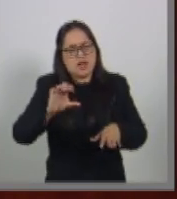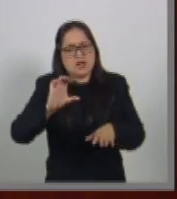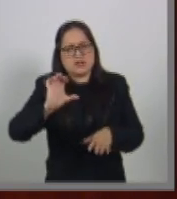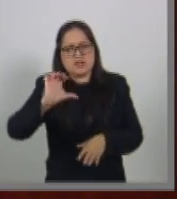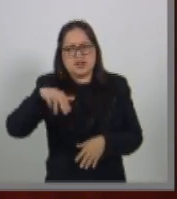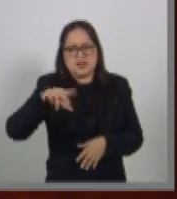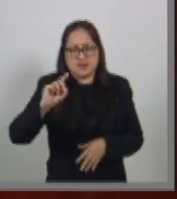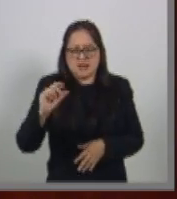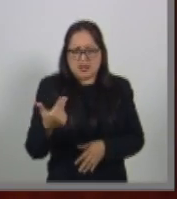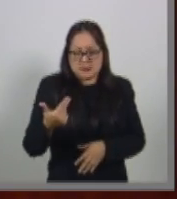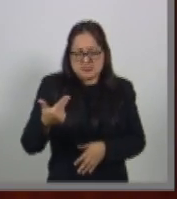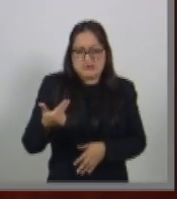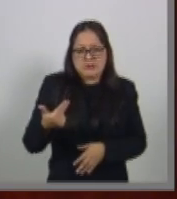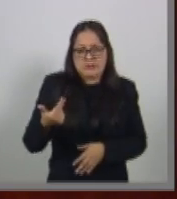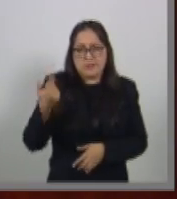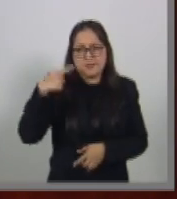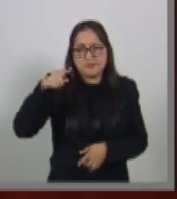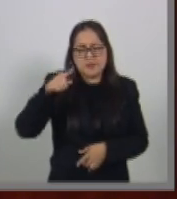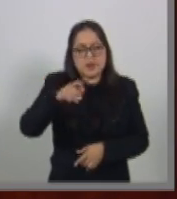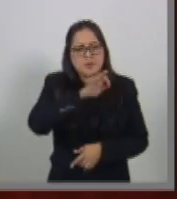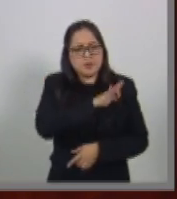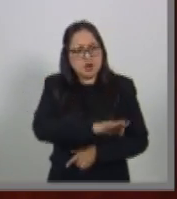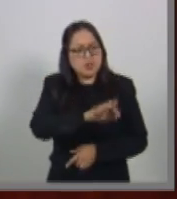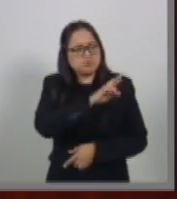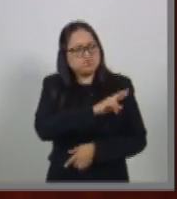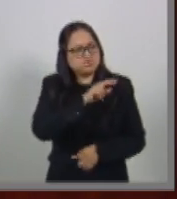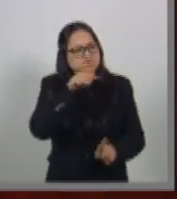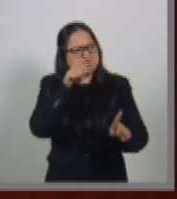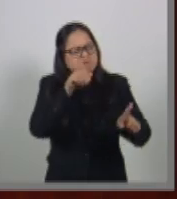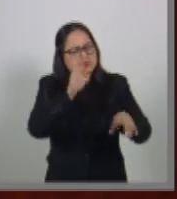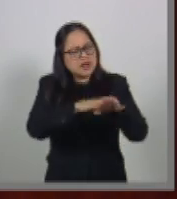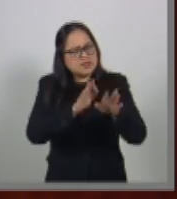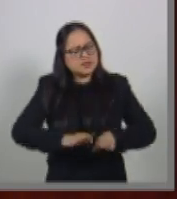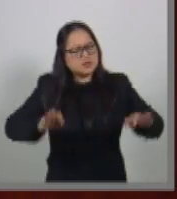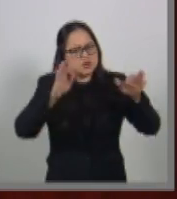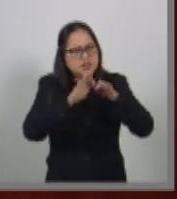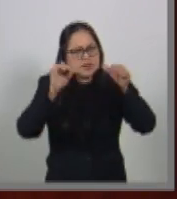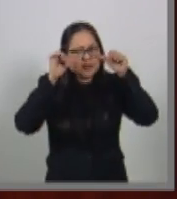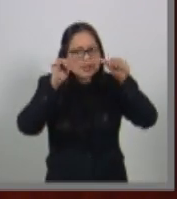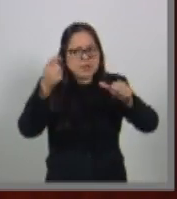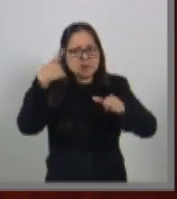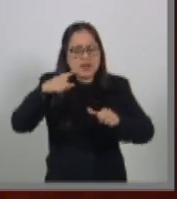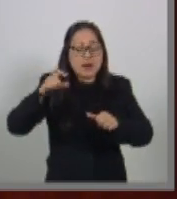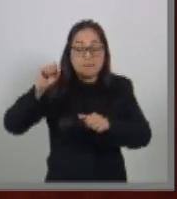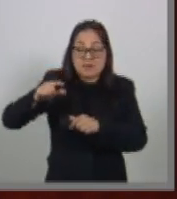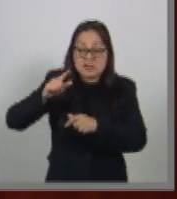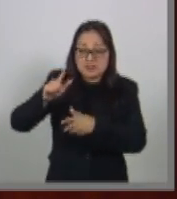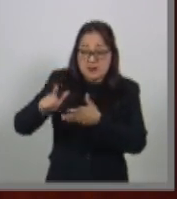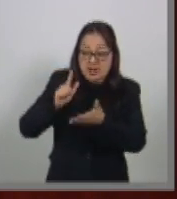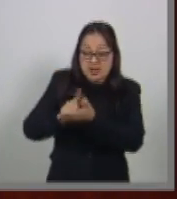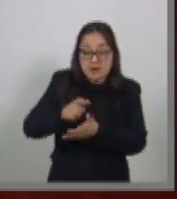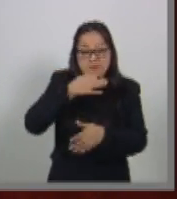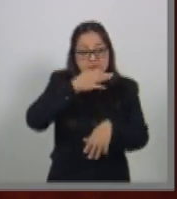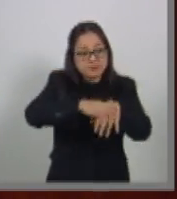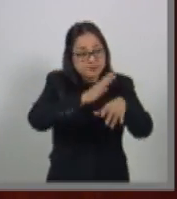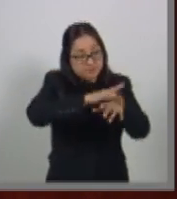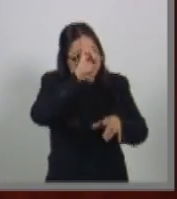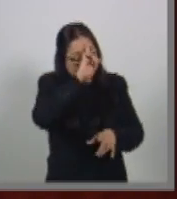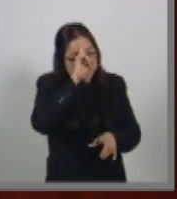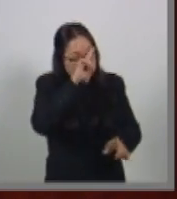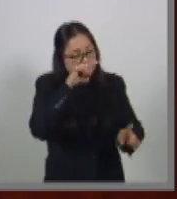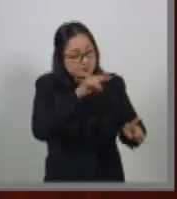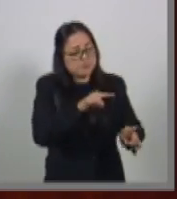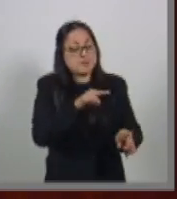Derechos Humanos, de manera particular a través de las recomendaciones que por ley está facultada